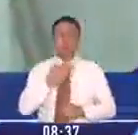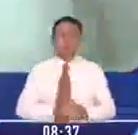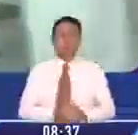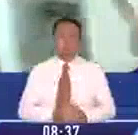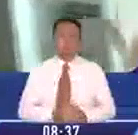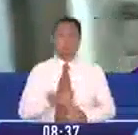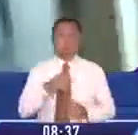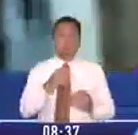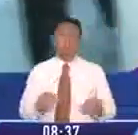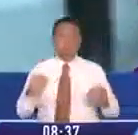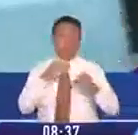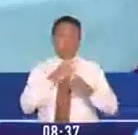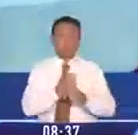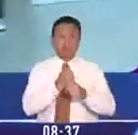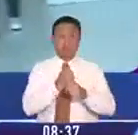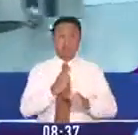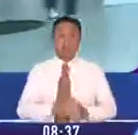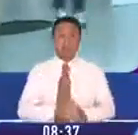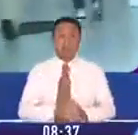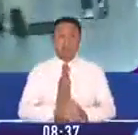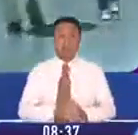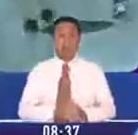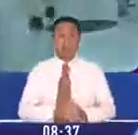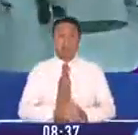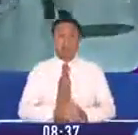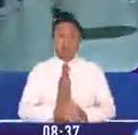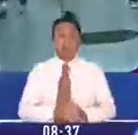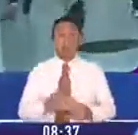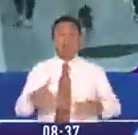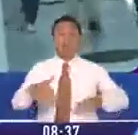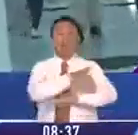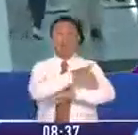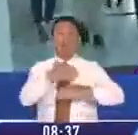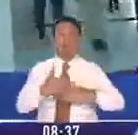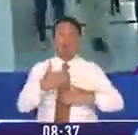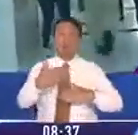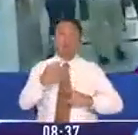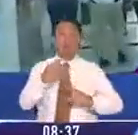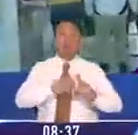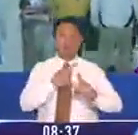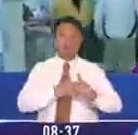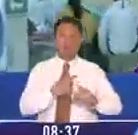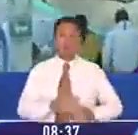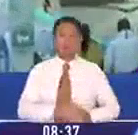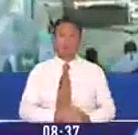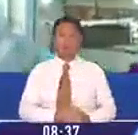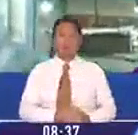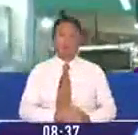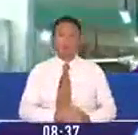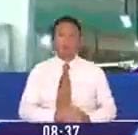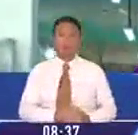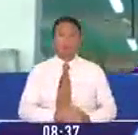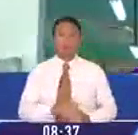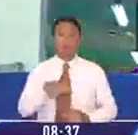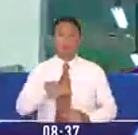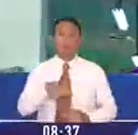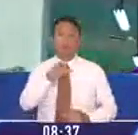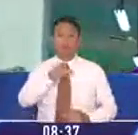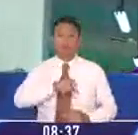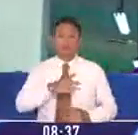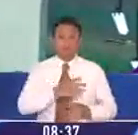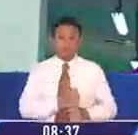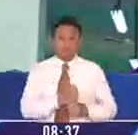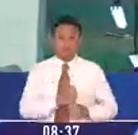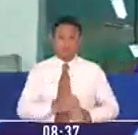ha reforzado la seguridad en los sectores o en las calles aledañas a los mercados, precisamente para la seguridad de los usuarios.